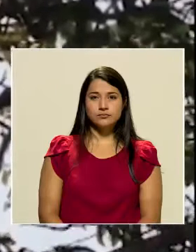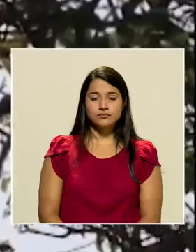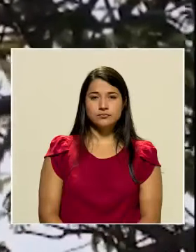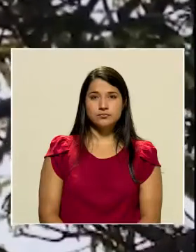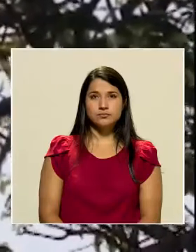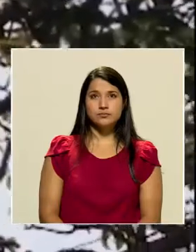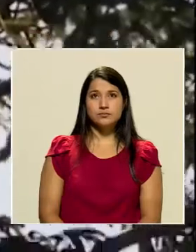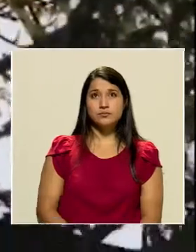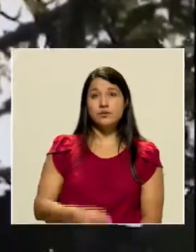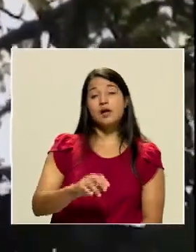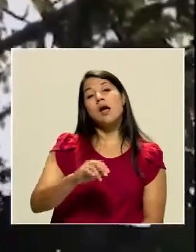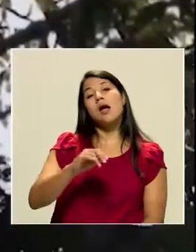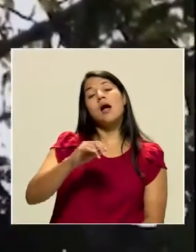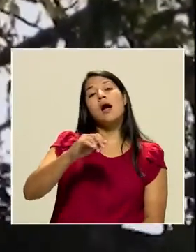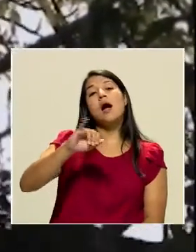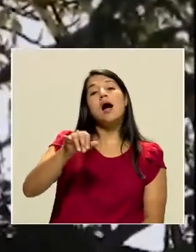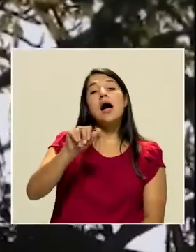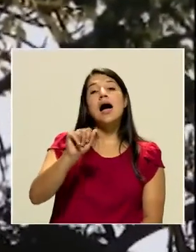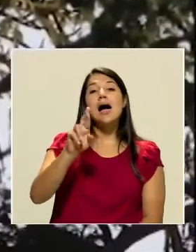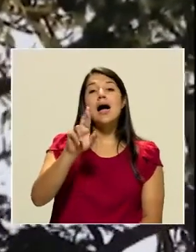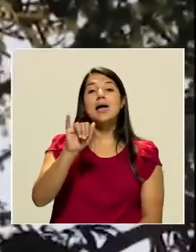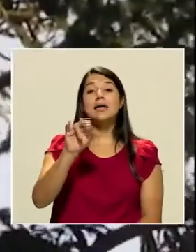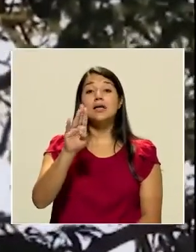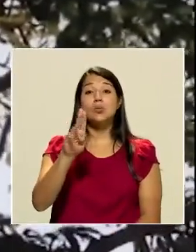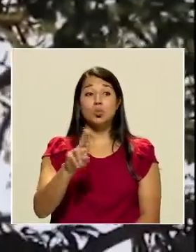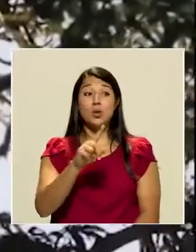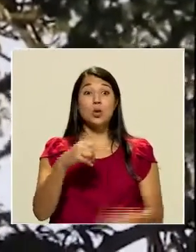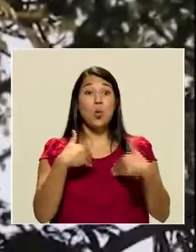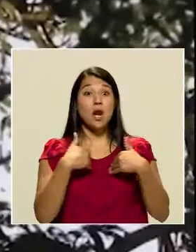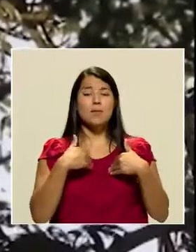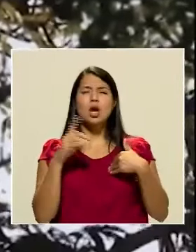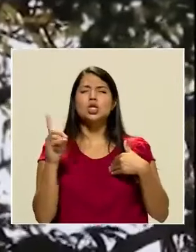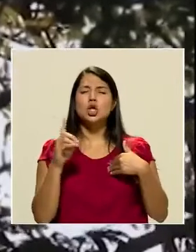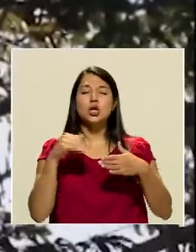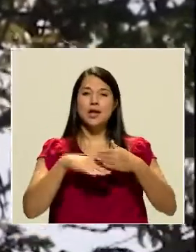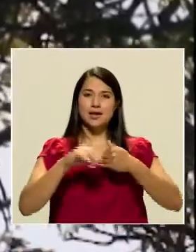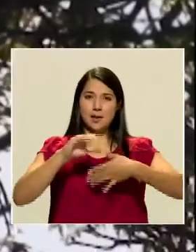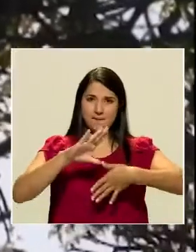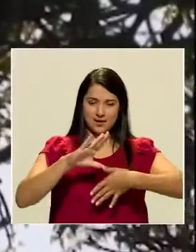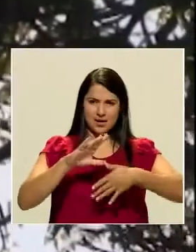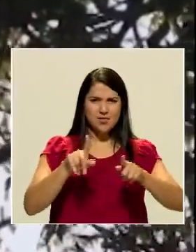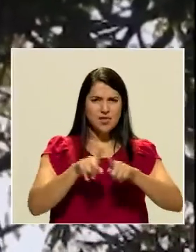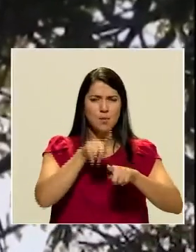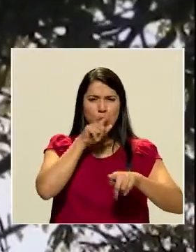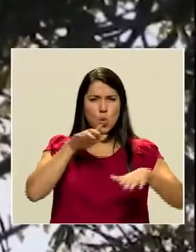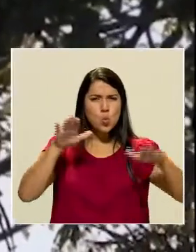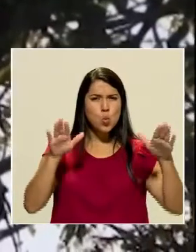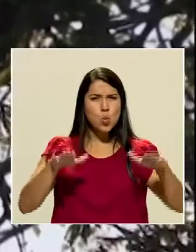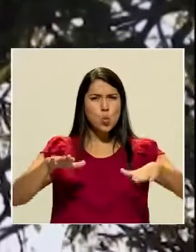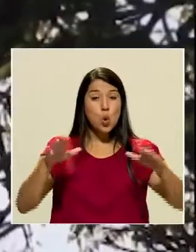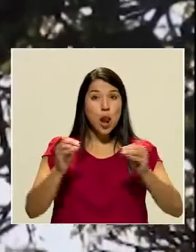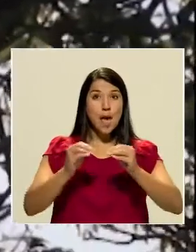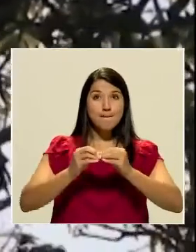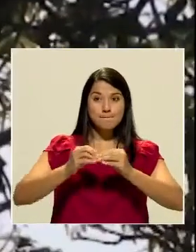El jaribú es un ave extraordinaria que habita en el continente americano. También es el ave voladora más alta de